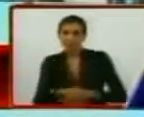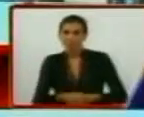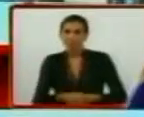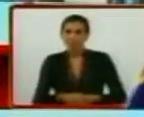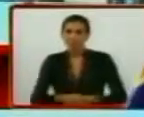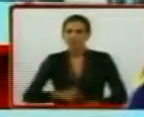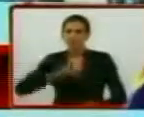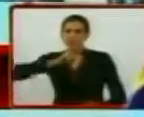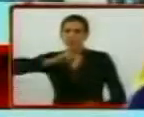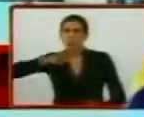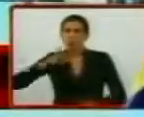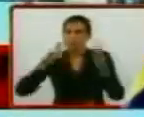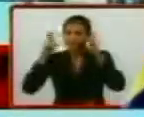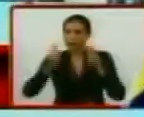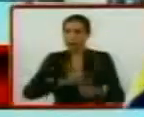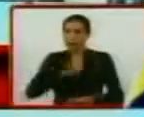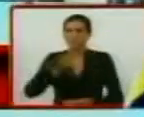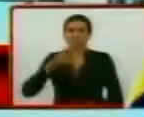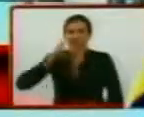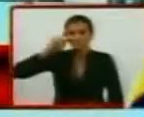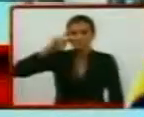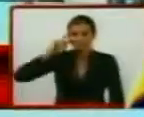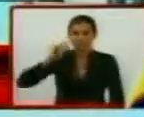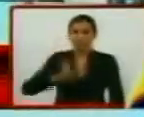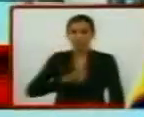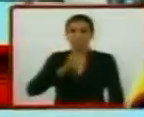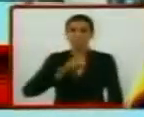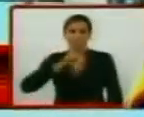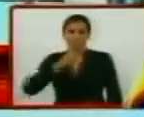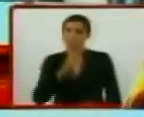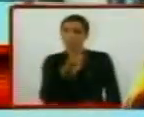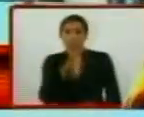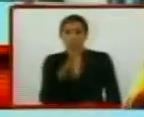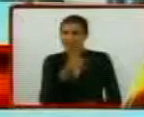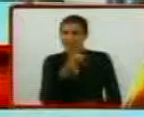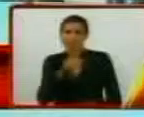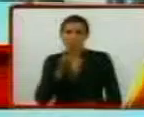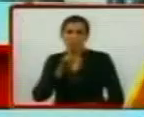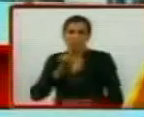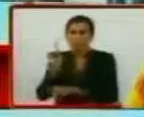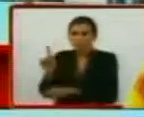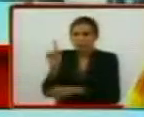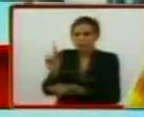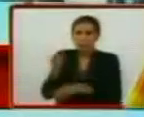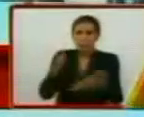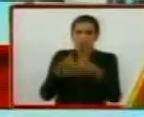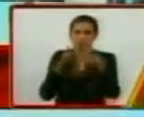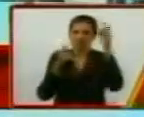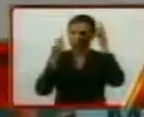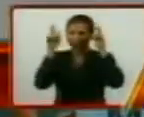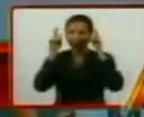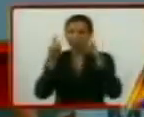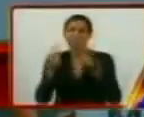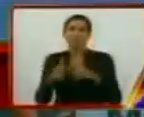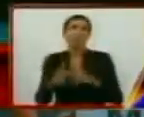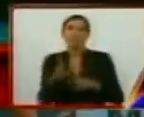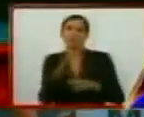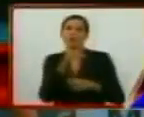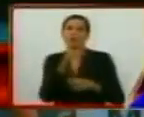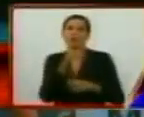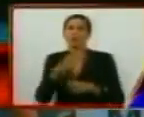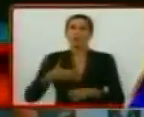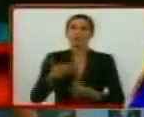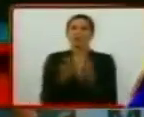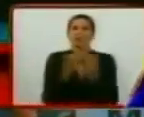Hugo Chávez, aprovechan el Twitter, aprovechan el anonimato para decir cosas que de repente no serían tan capaces de decir de frente.